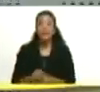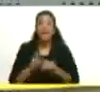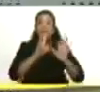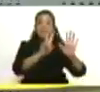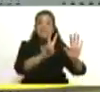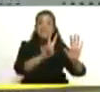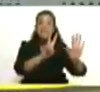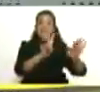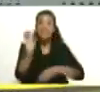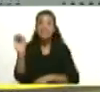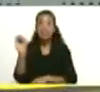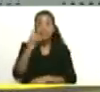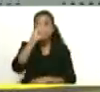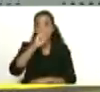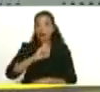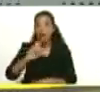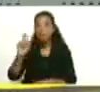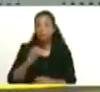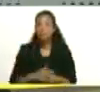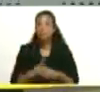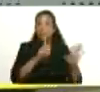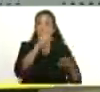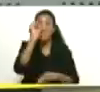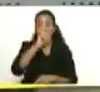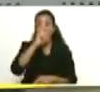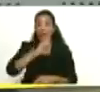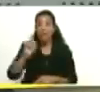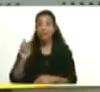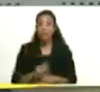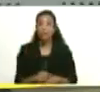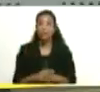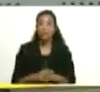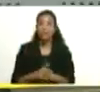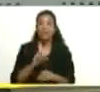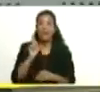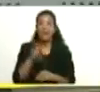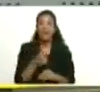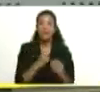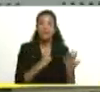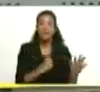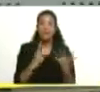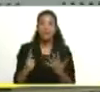60 años va a cumplir el G77